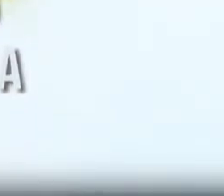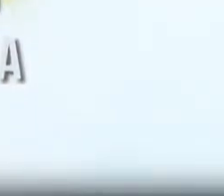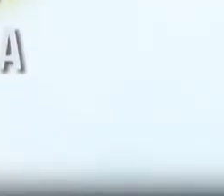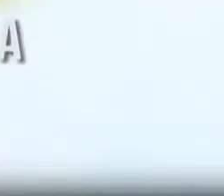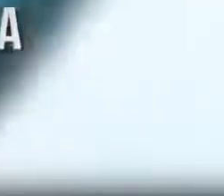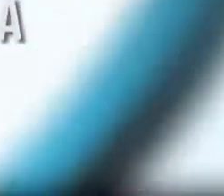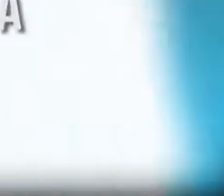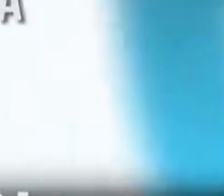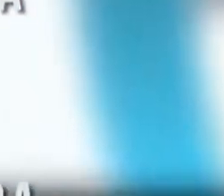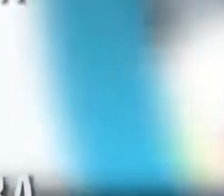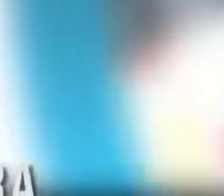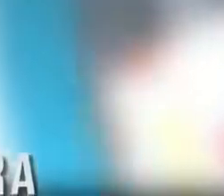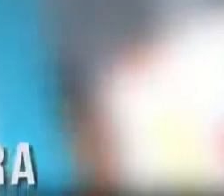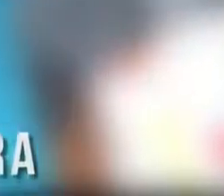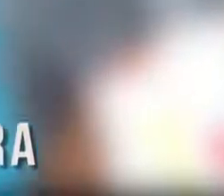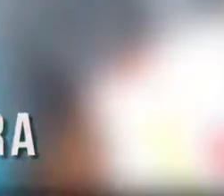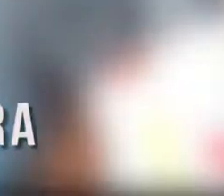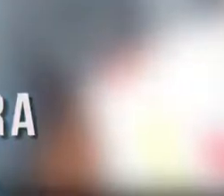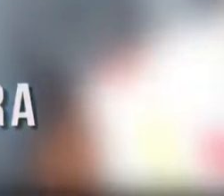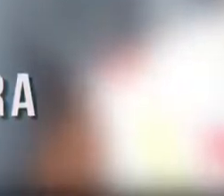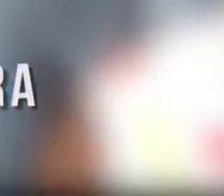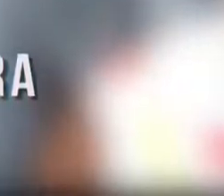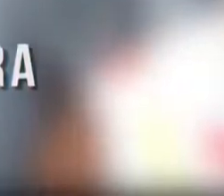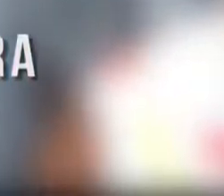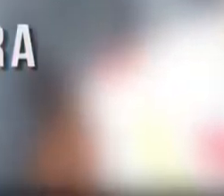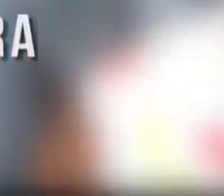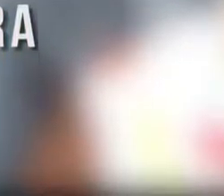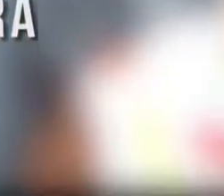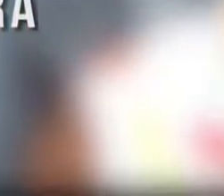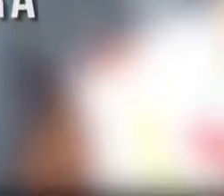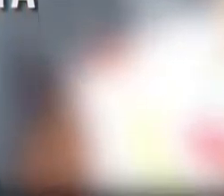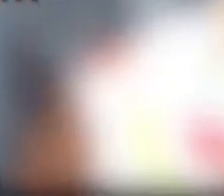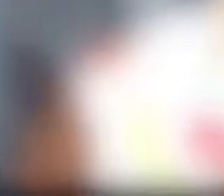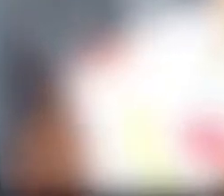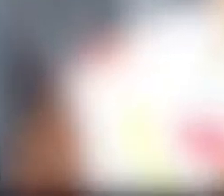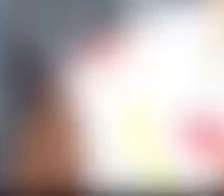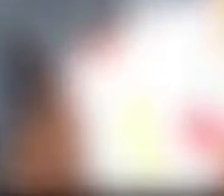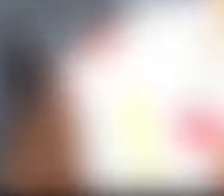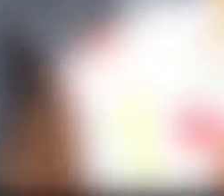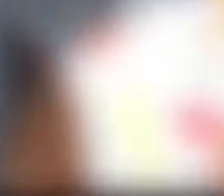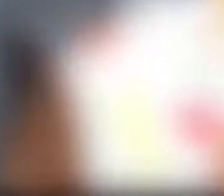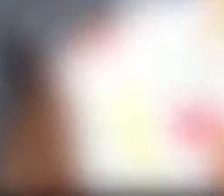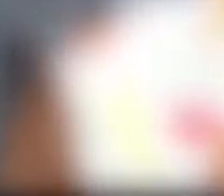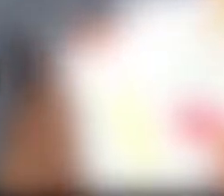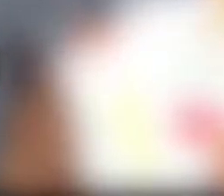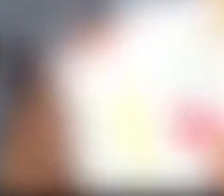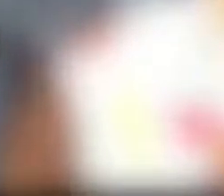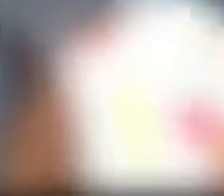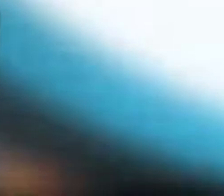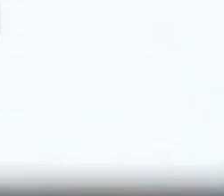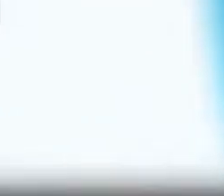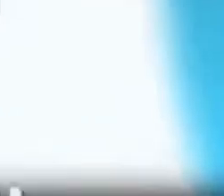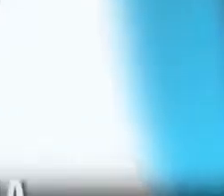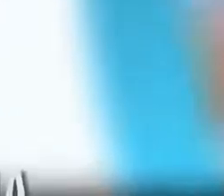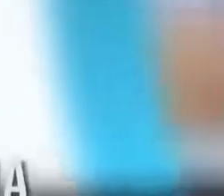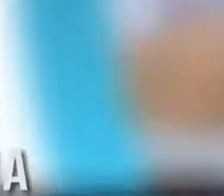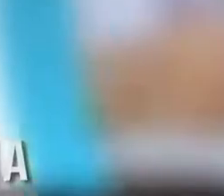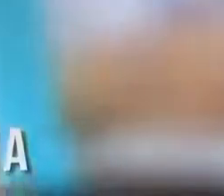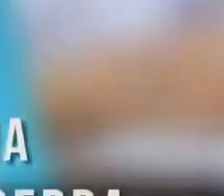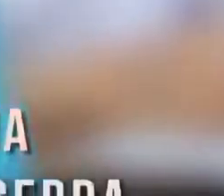excelente programación del Canal 98, el canal de la Asamblea Nacional. Y recuerde que prevenir también es salud.